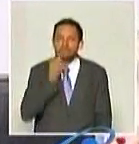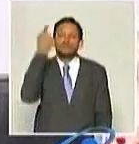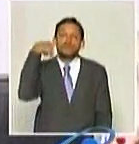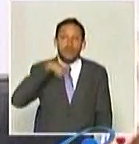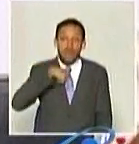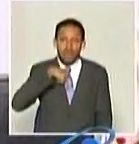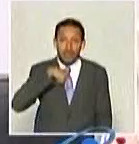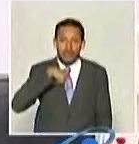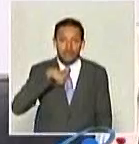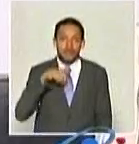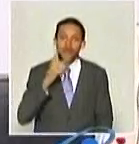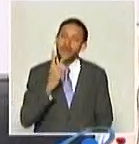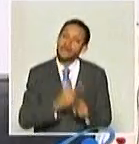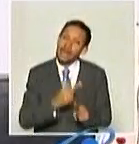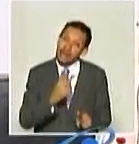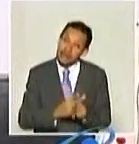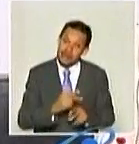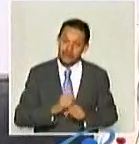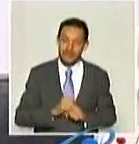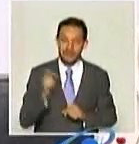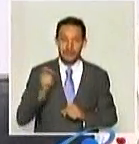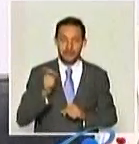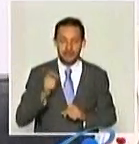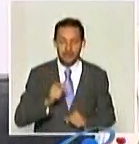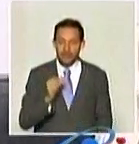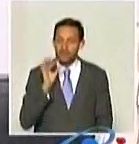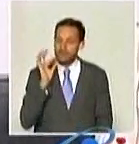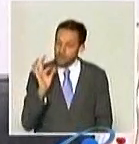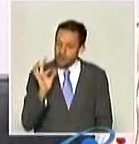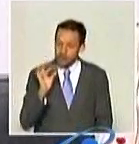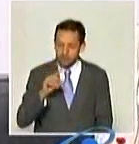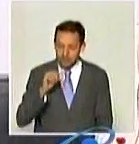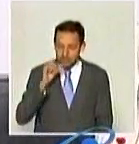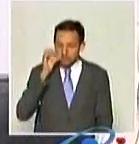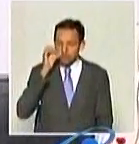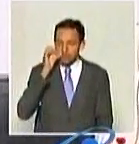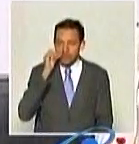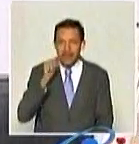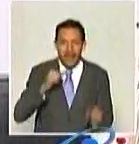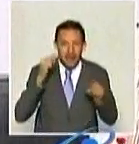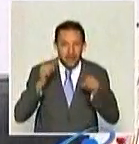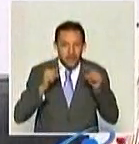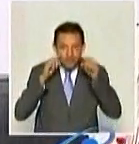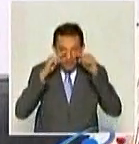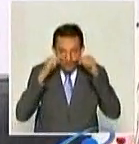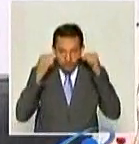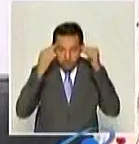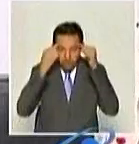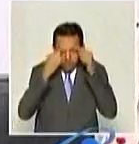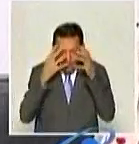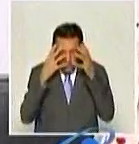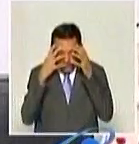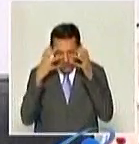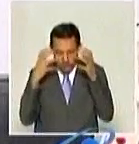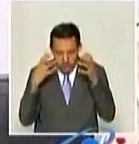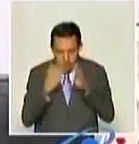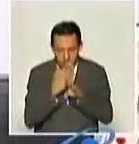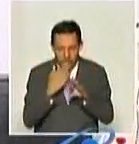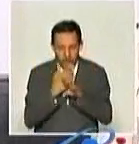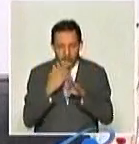ozono. Es excelente para trastornos de tipo de sinusitis y de otitis media, que son las indicaciones